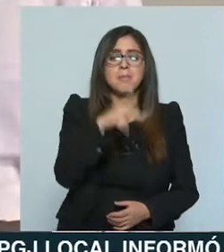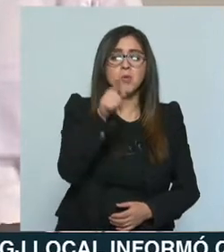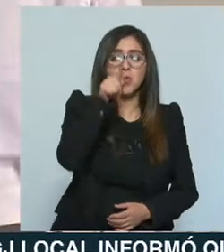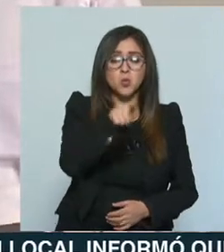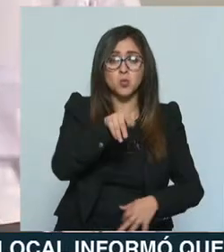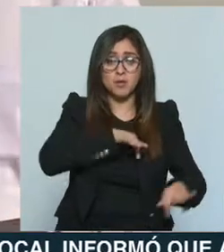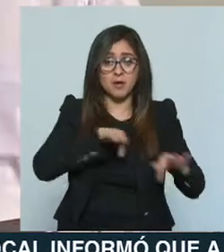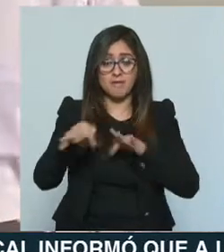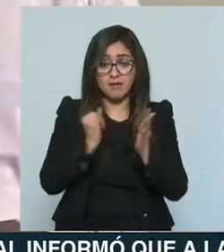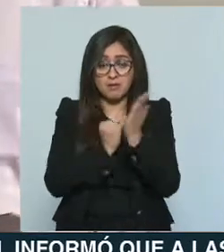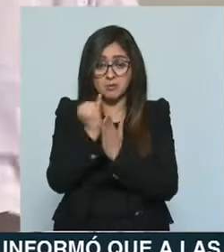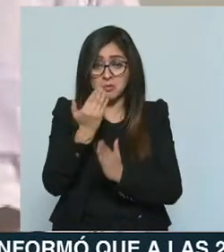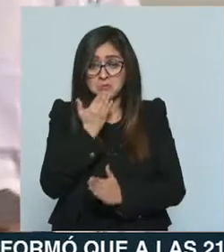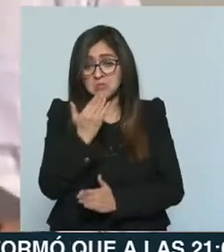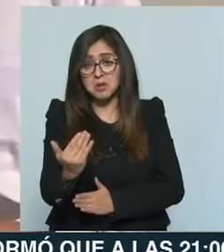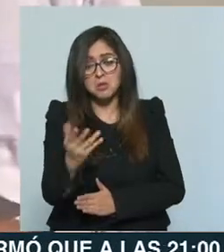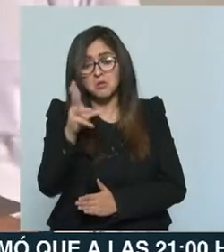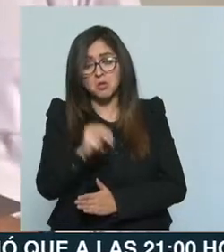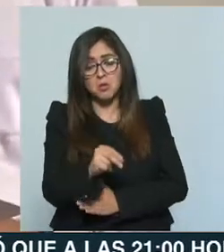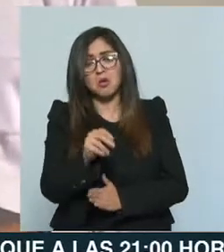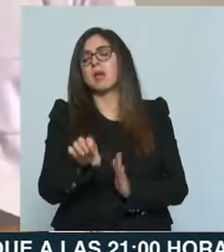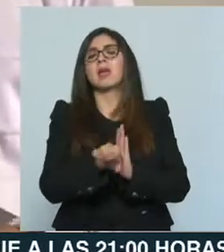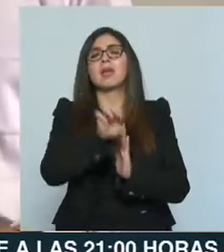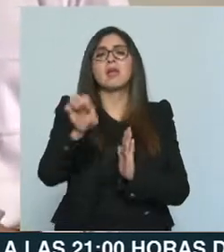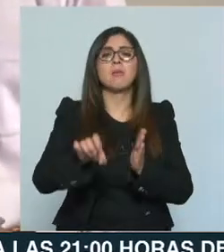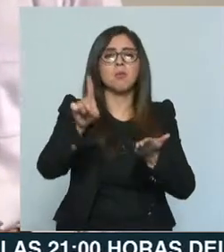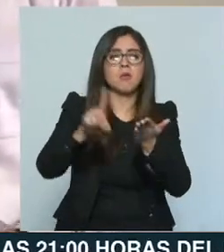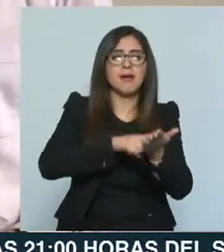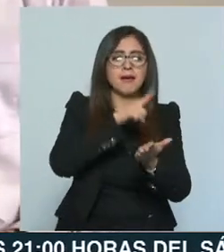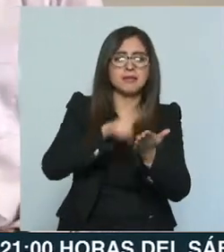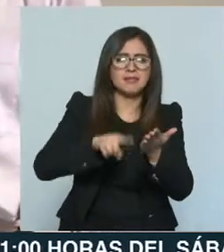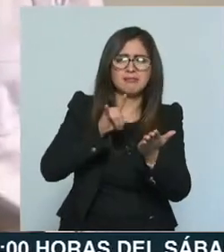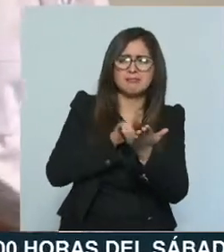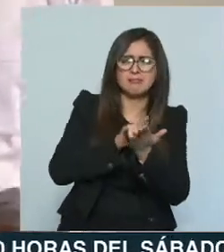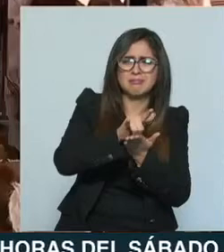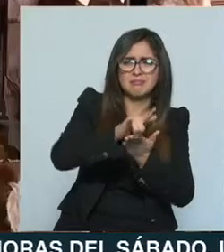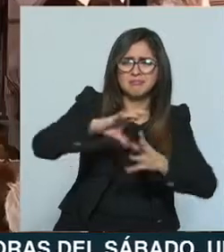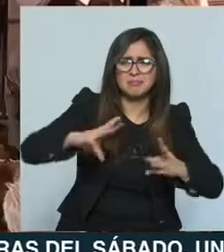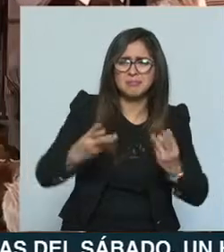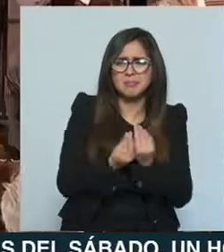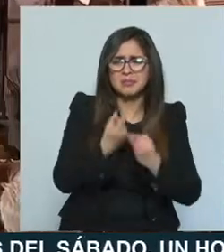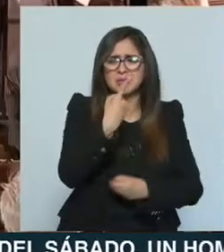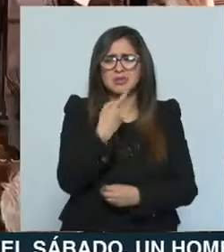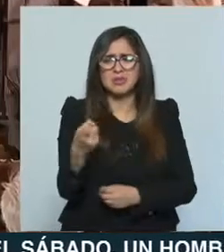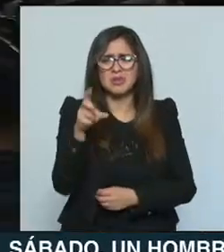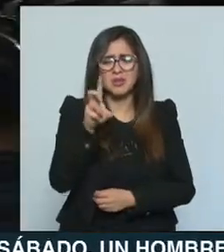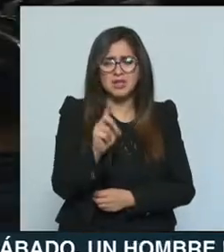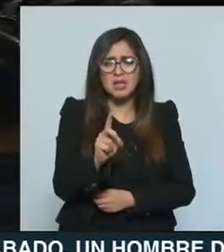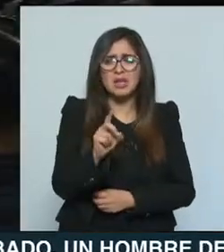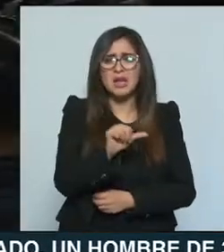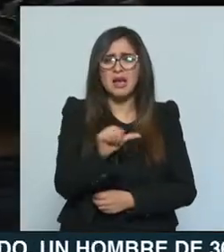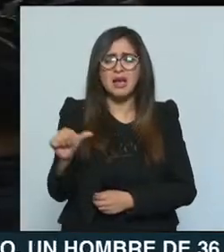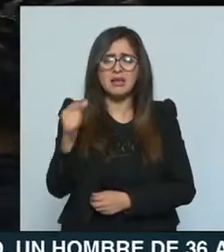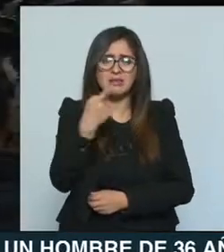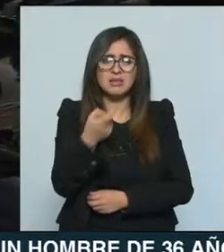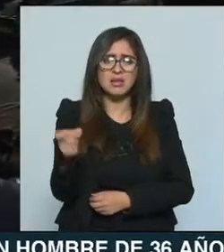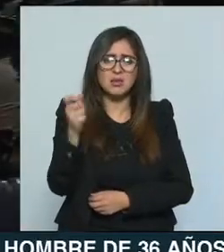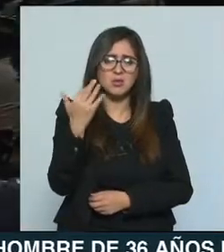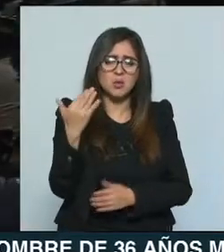Por ejemplo, cancelar el aeropuerto costó entre 130 a 150